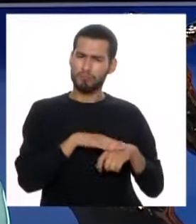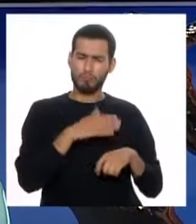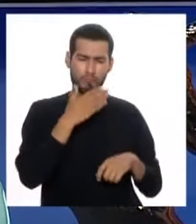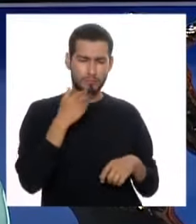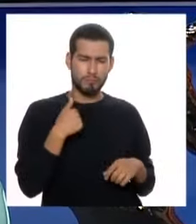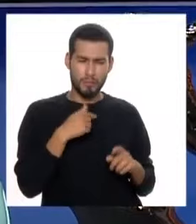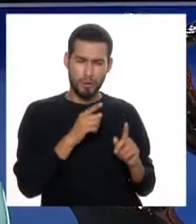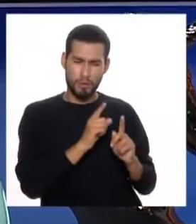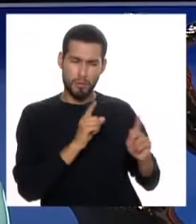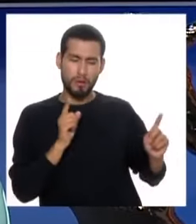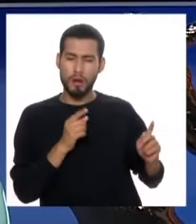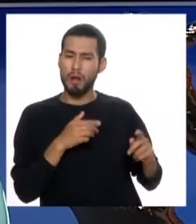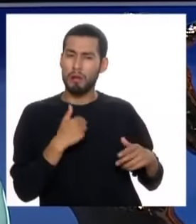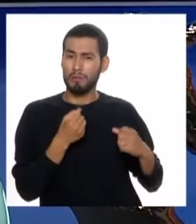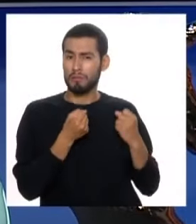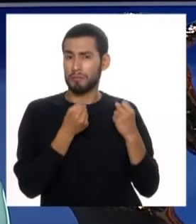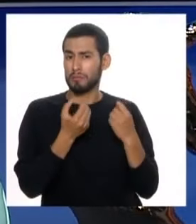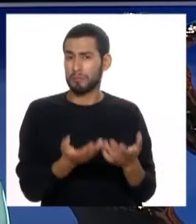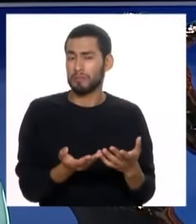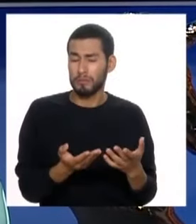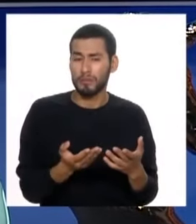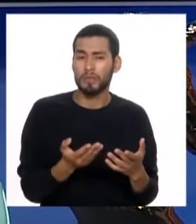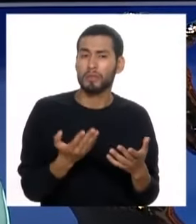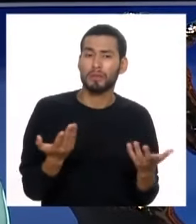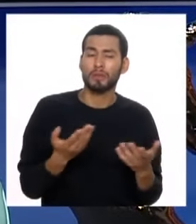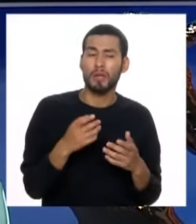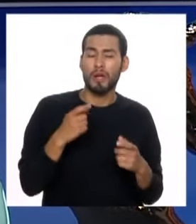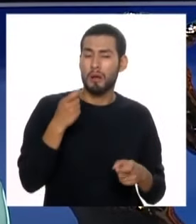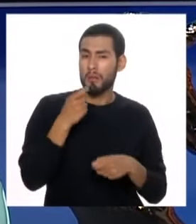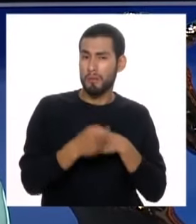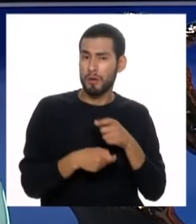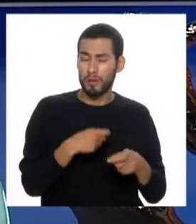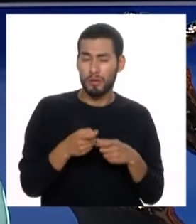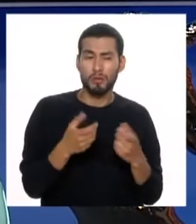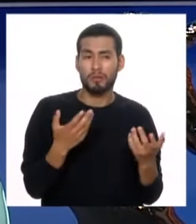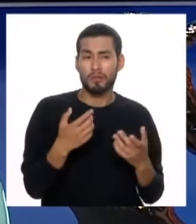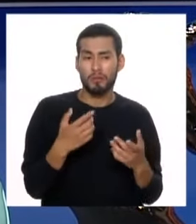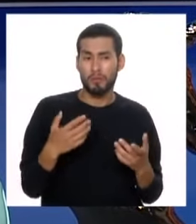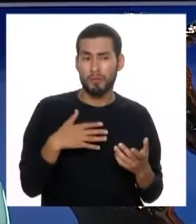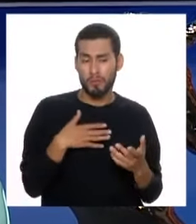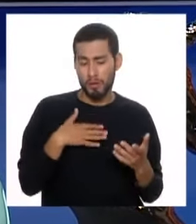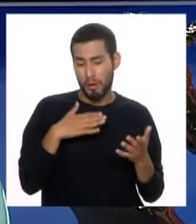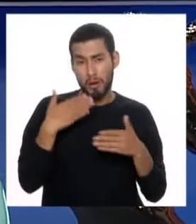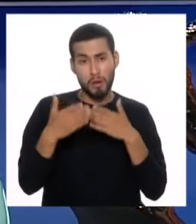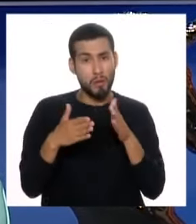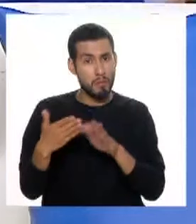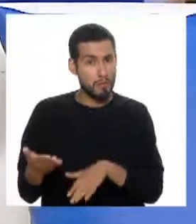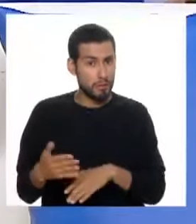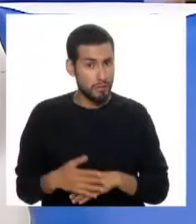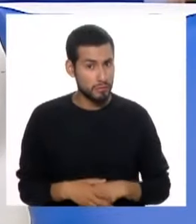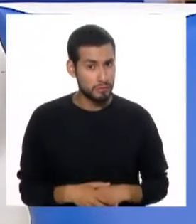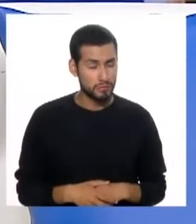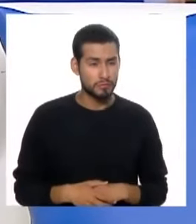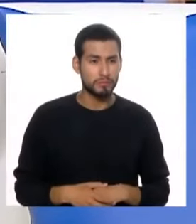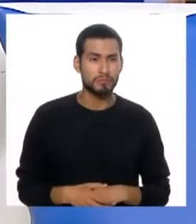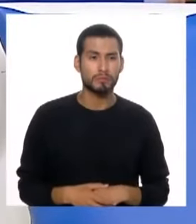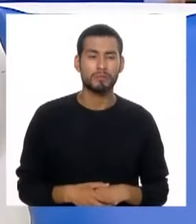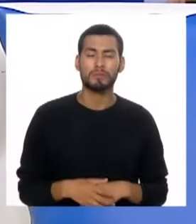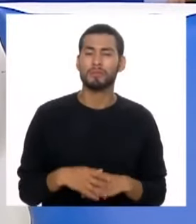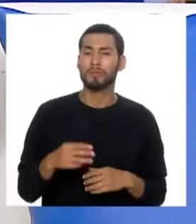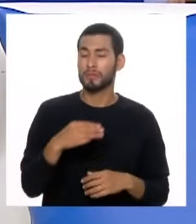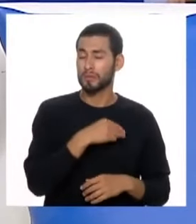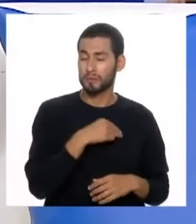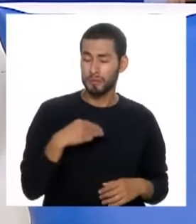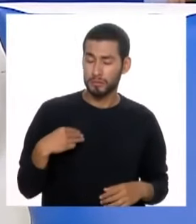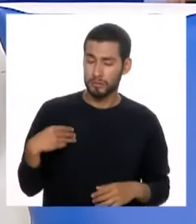alejo porque esto podría desencadenar en una violencia y finalmente en la muerte? Bueno, el Ministerio a lo